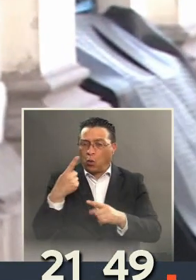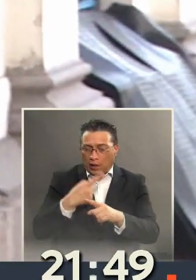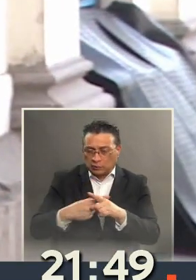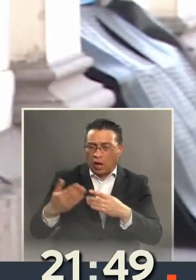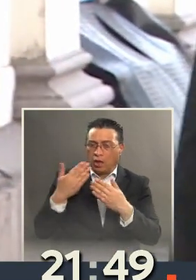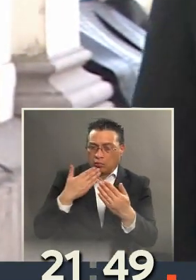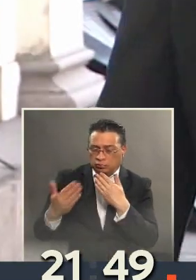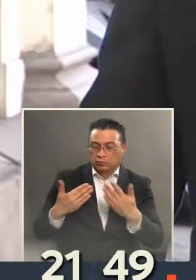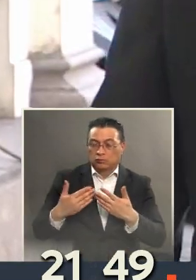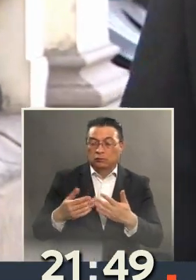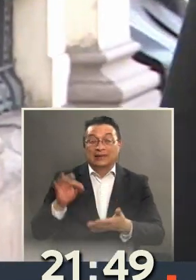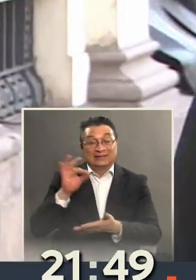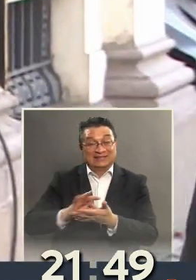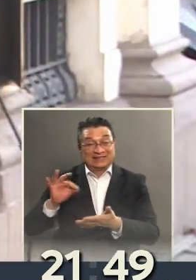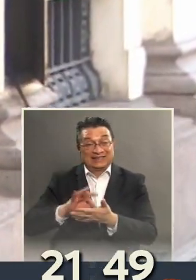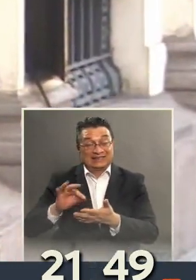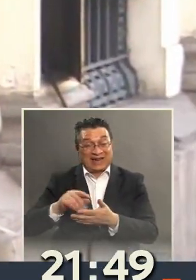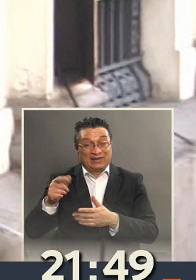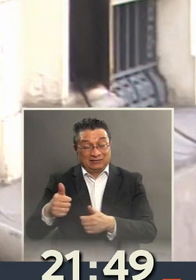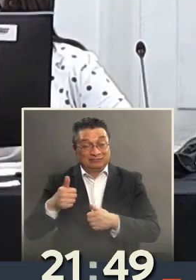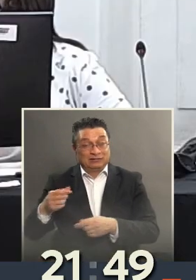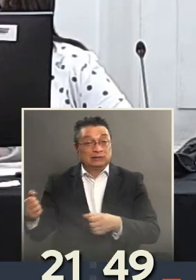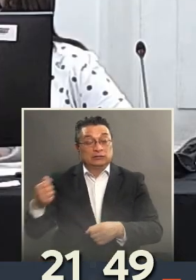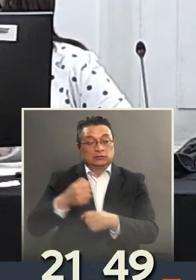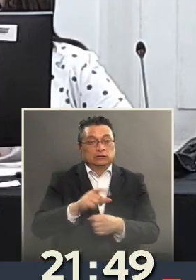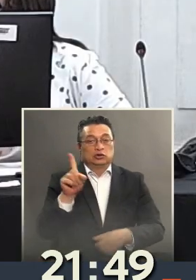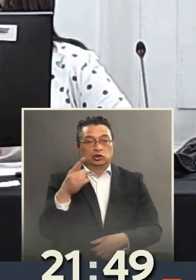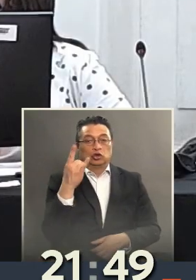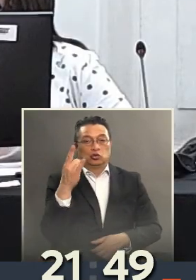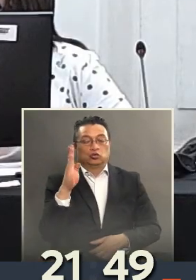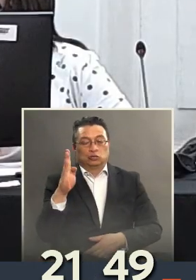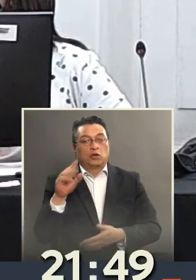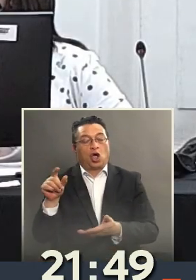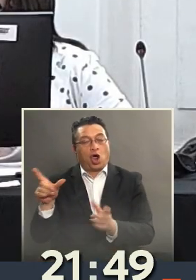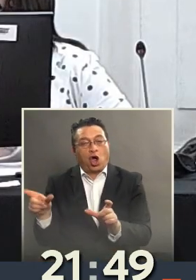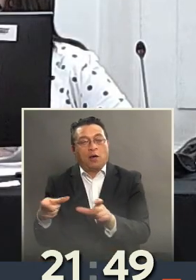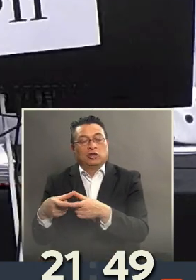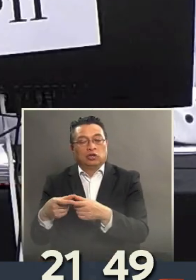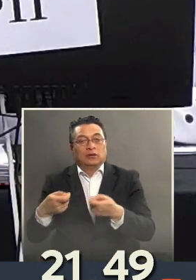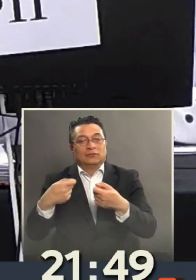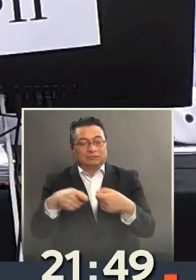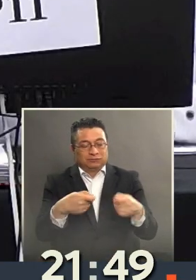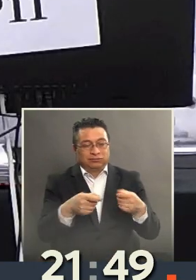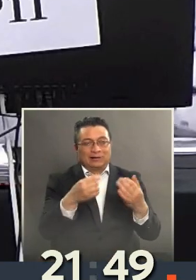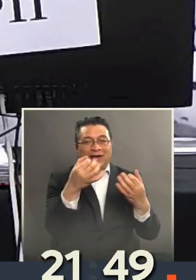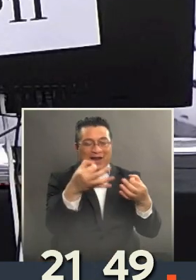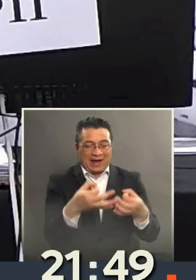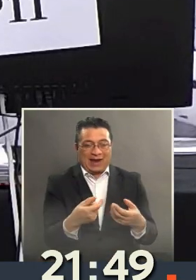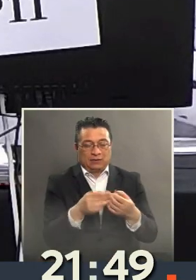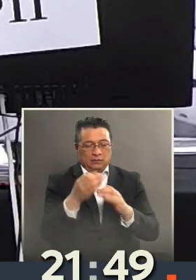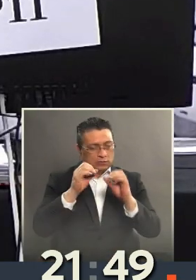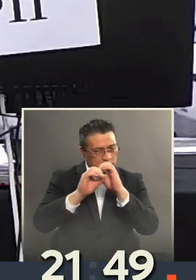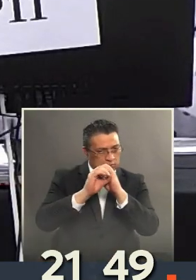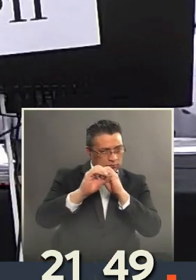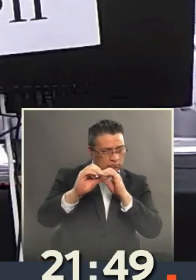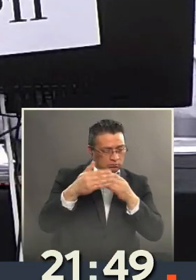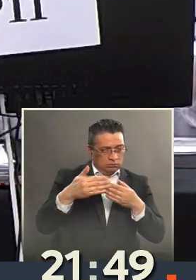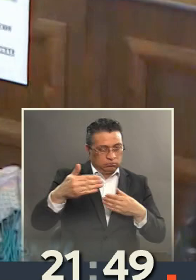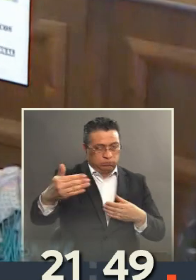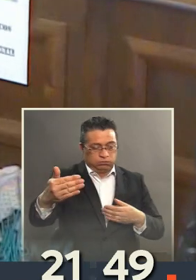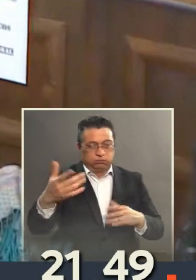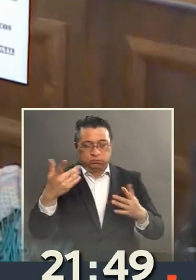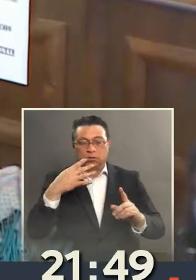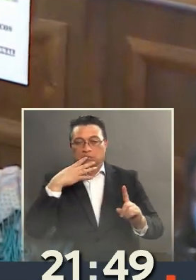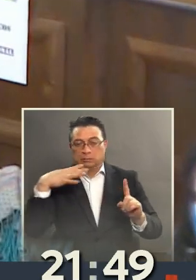secretaria ejecutiva de la convención acudió a la subcomisión de presupuestos para detallar gastos y hacer una proyección de estos en medio de